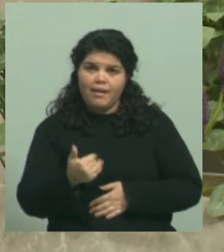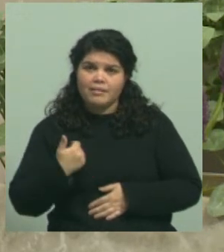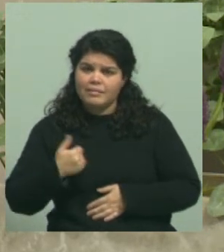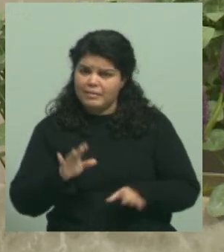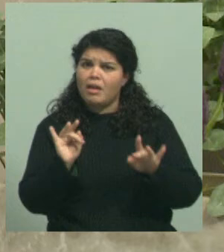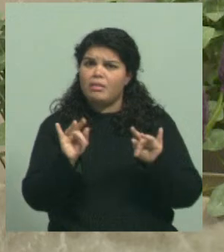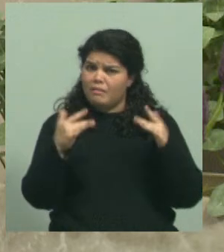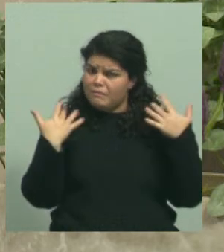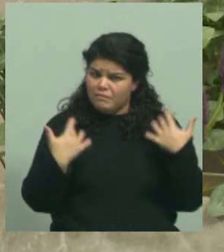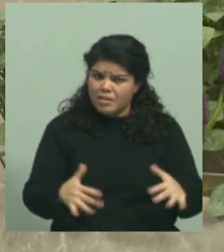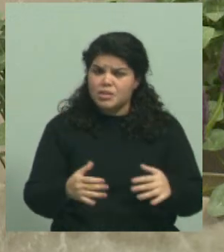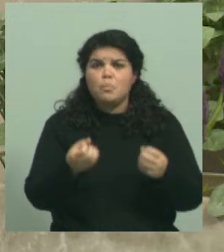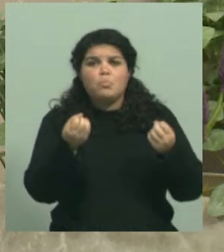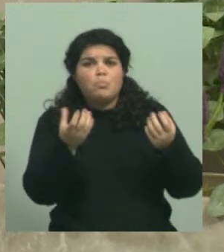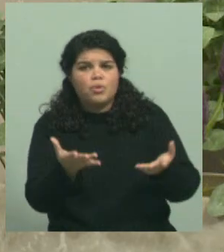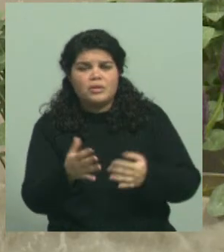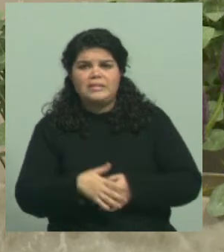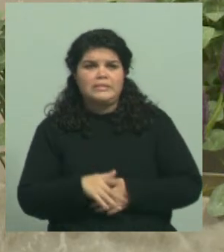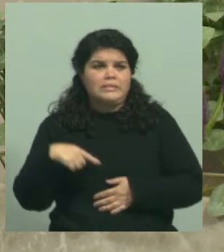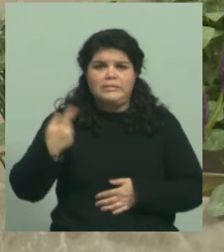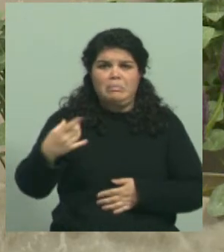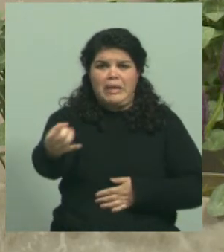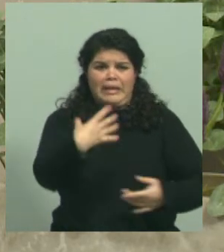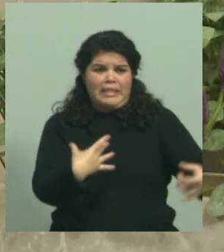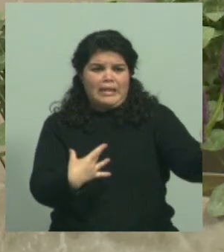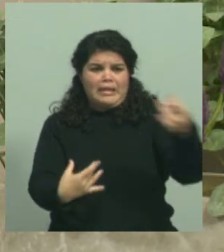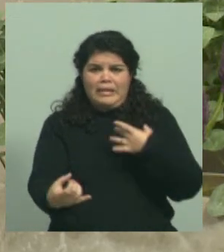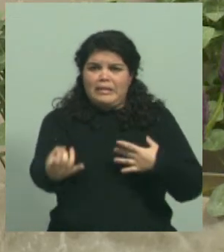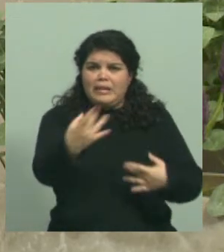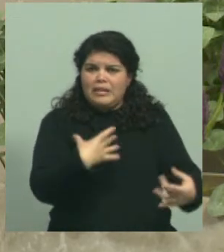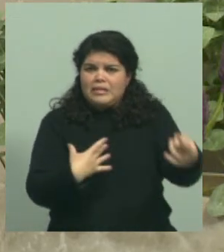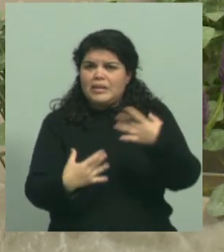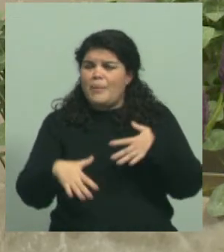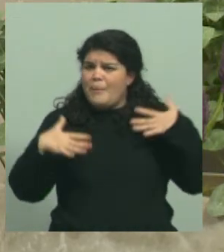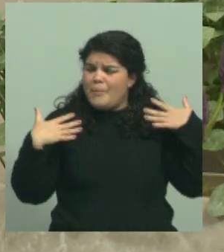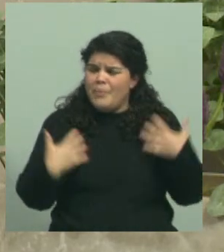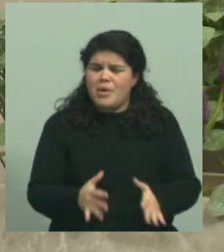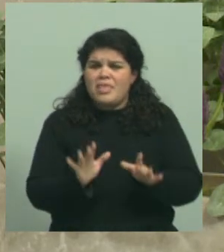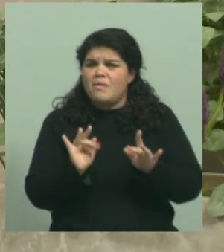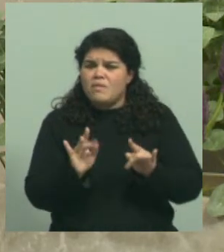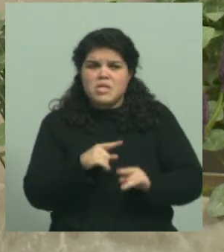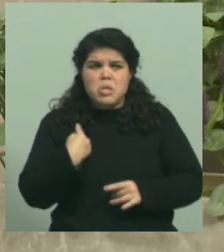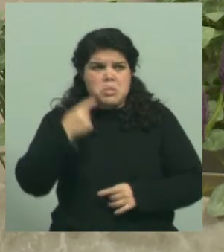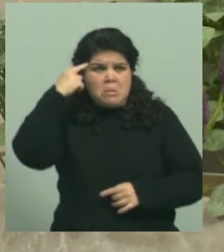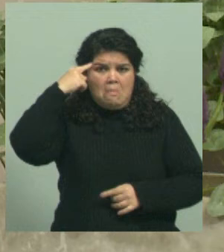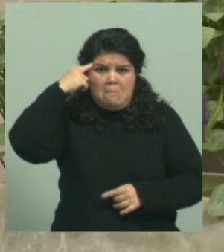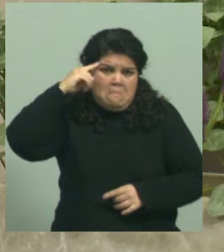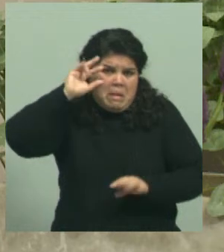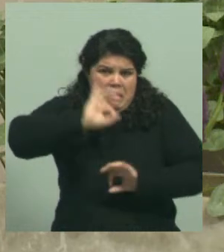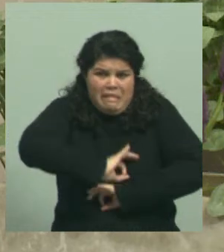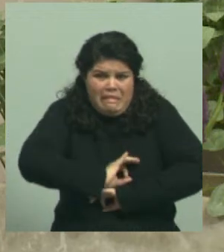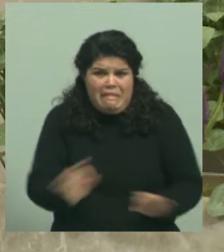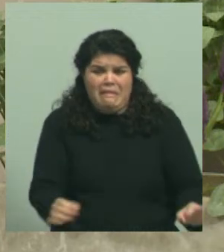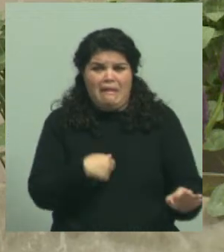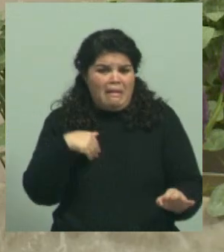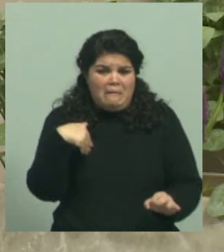de cuestionamientos realmente que nunca creímos que fueran a ser tan duros. Más allá de que, por